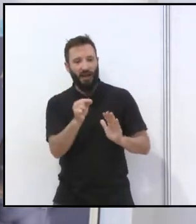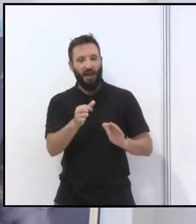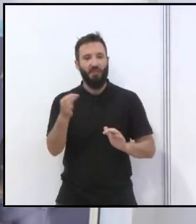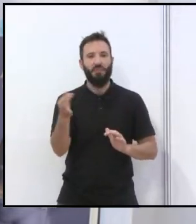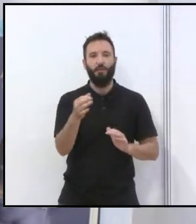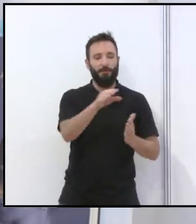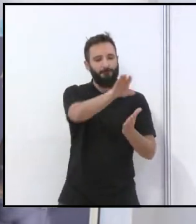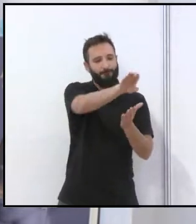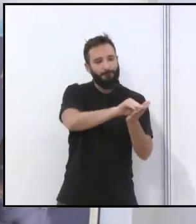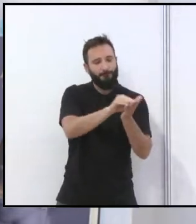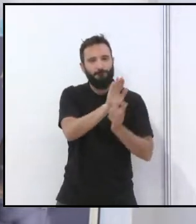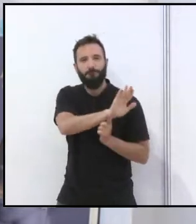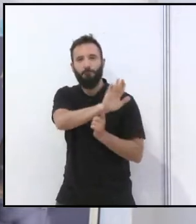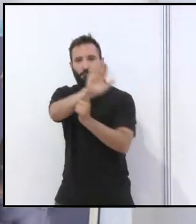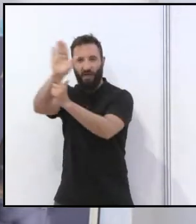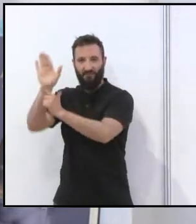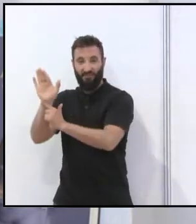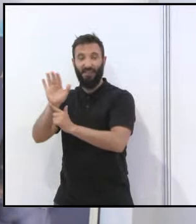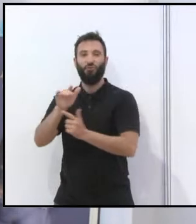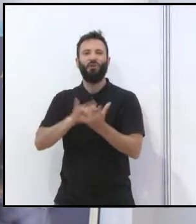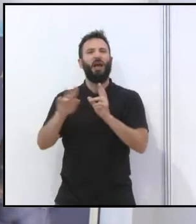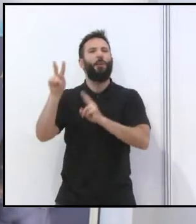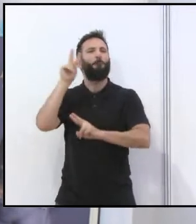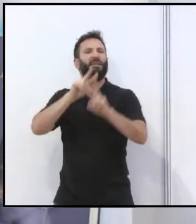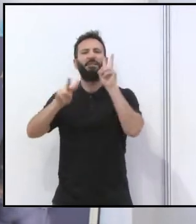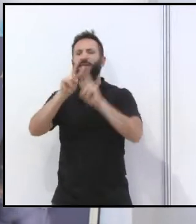¿Y por qué digo esto de la visibilización? Porque